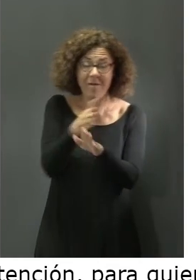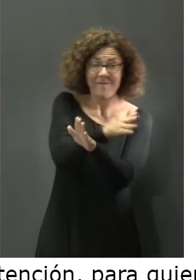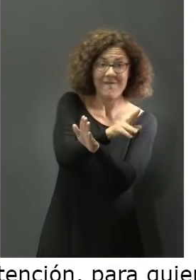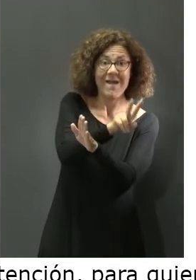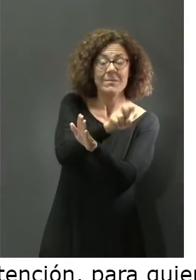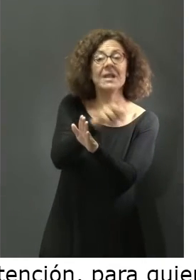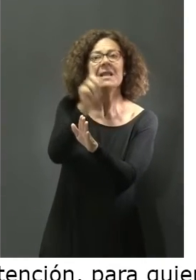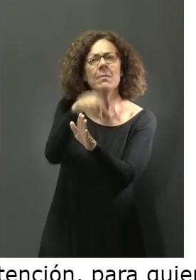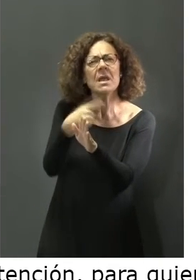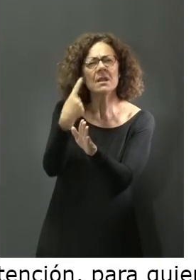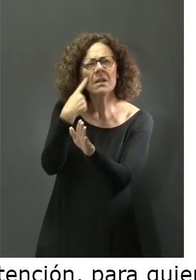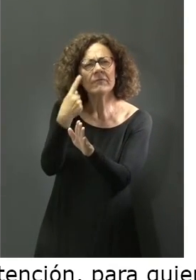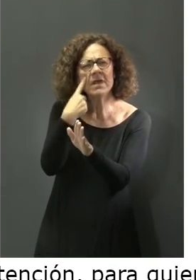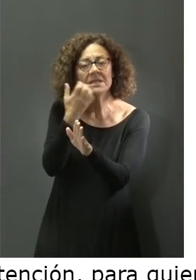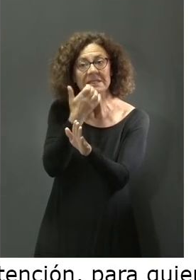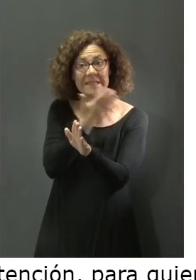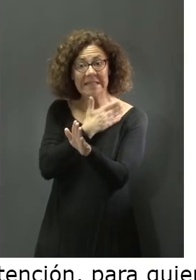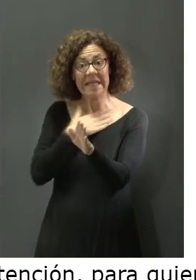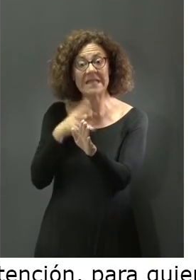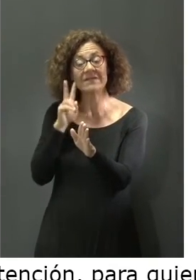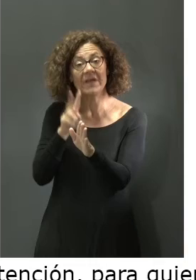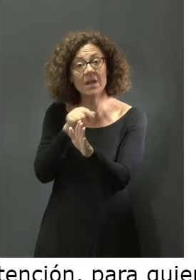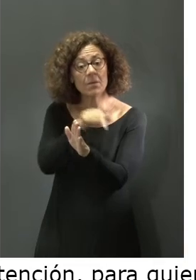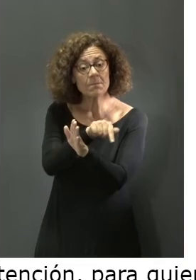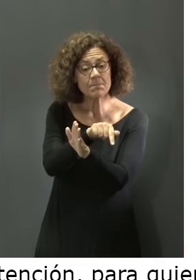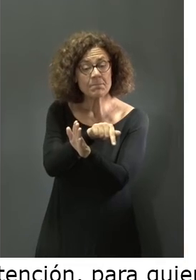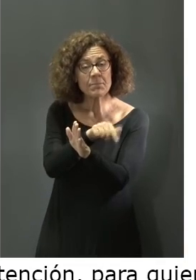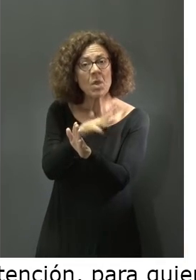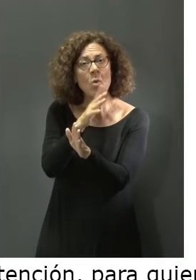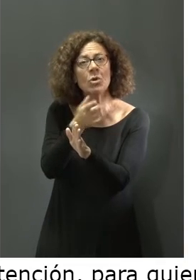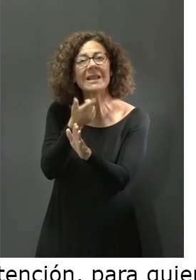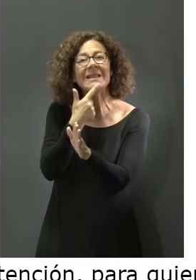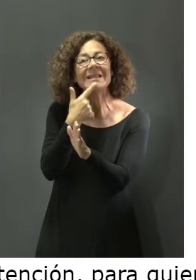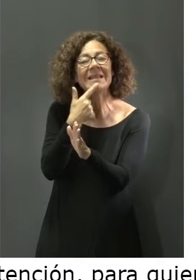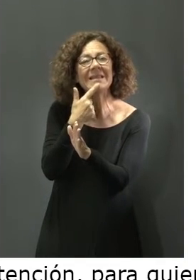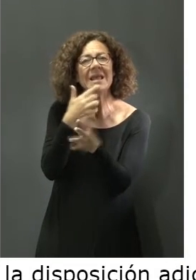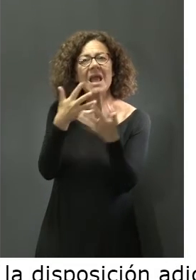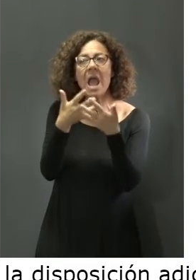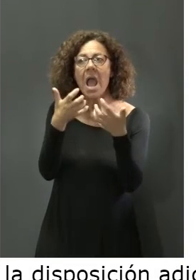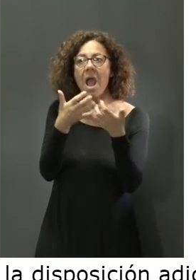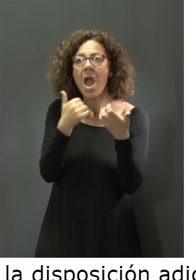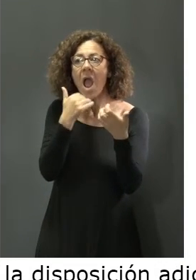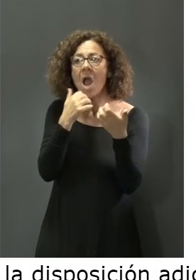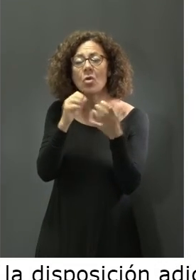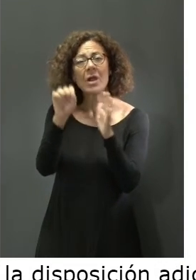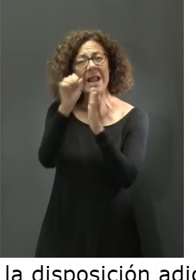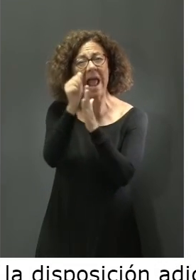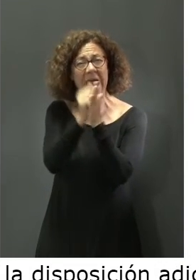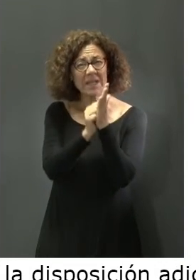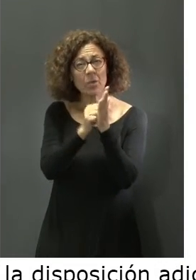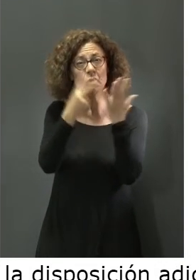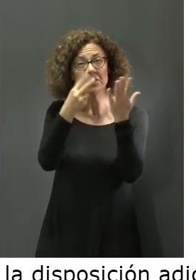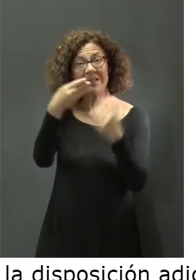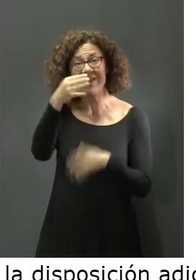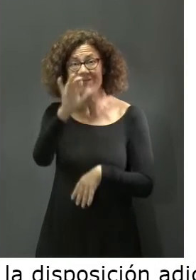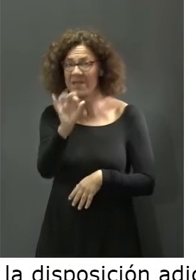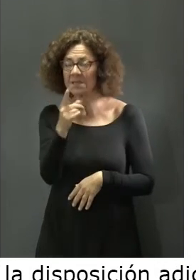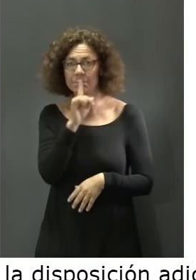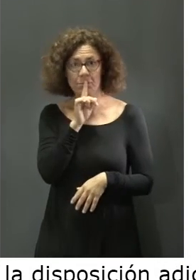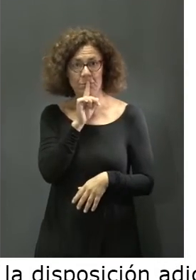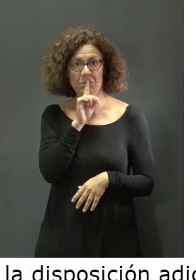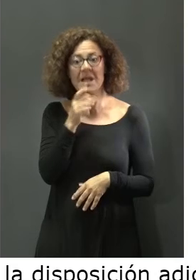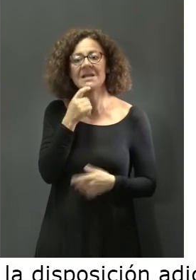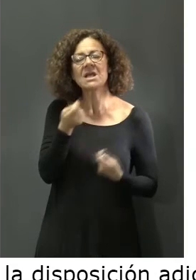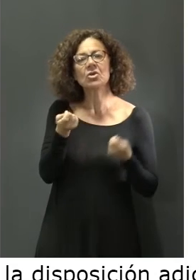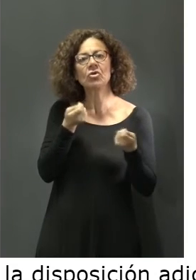llamo la atención si queréis echarle un vistazo, porque llega a decir algo que no dice el artículo 7 bis, donde se ha regulado